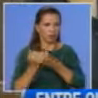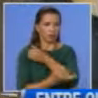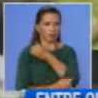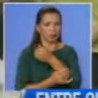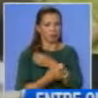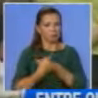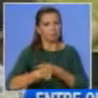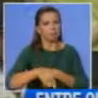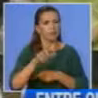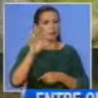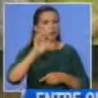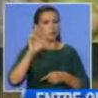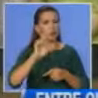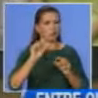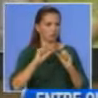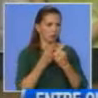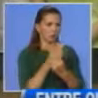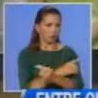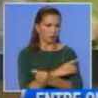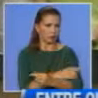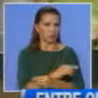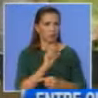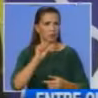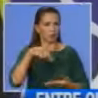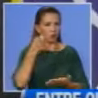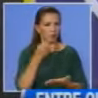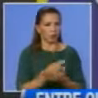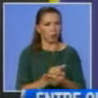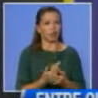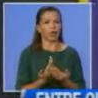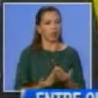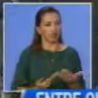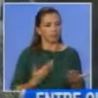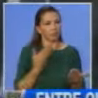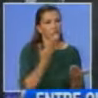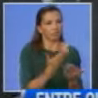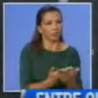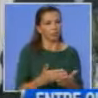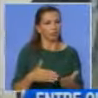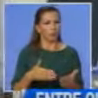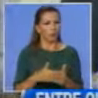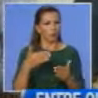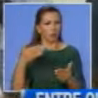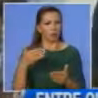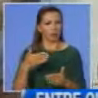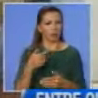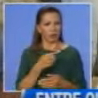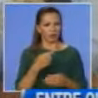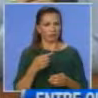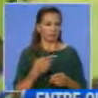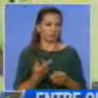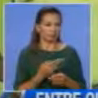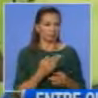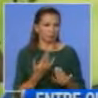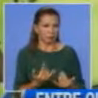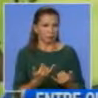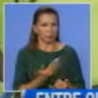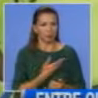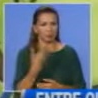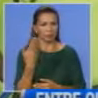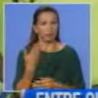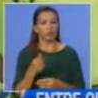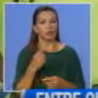a la delegación de Guayas a presentar una queja contra el candidato Nebot. Lo acusan por unas supuestas declaraciones ofensivas contra su